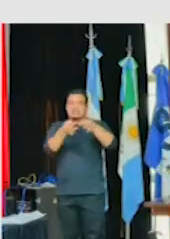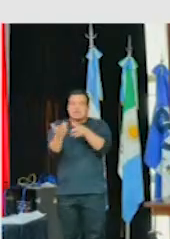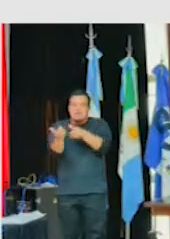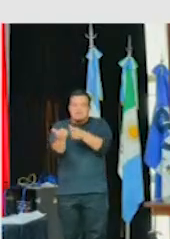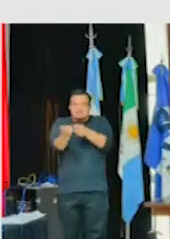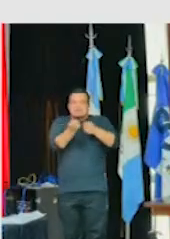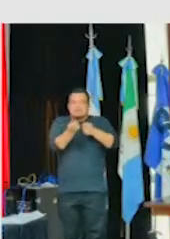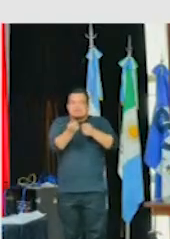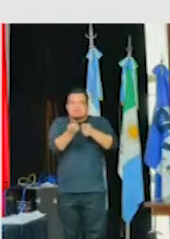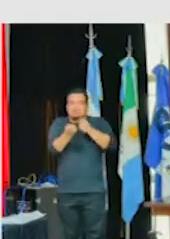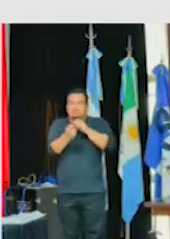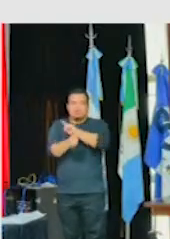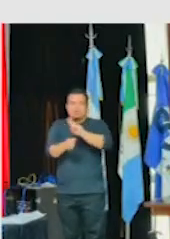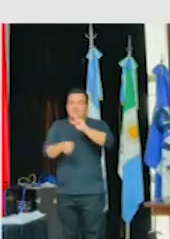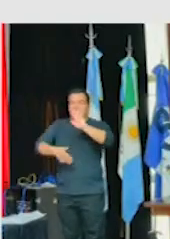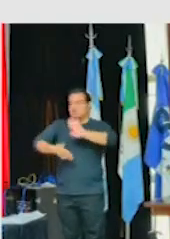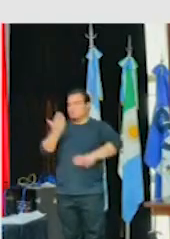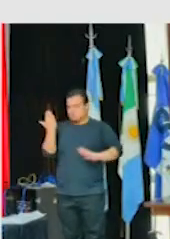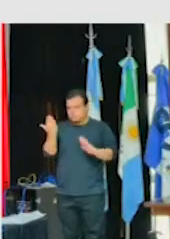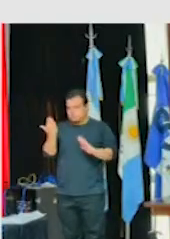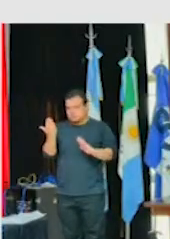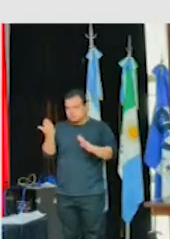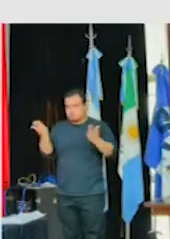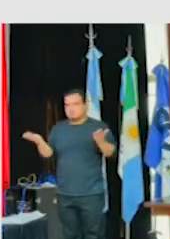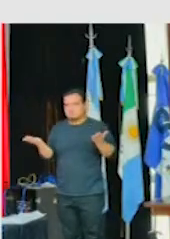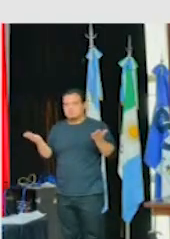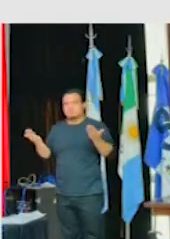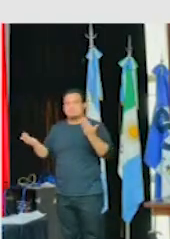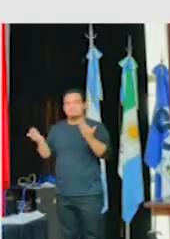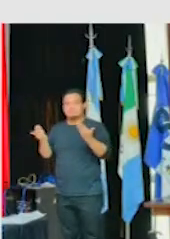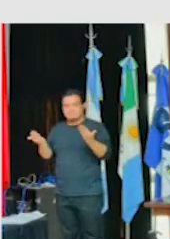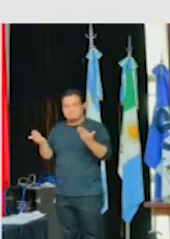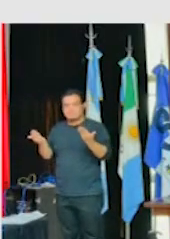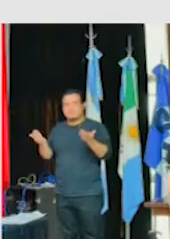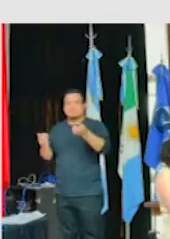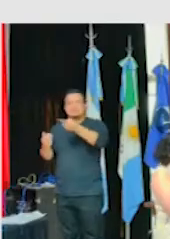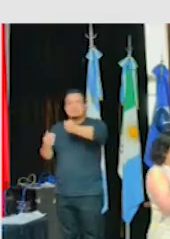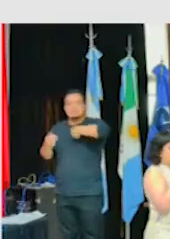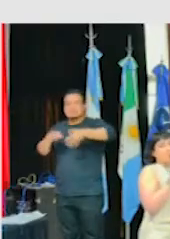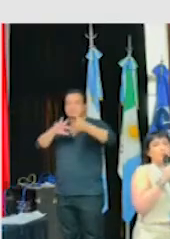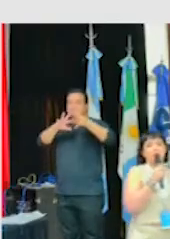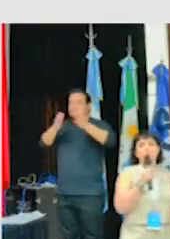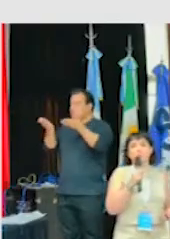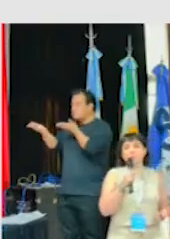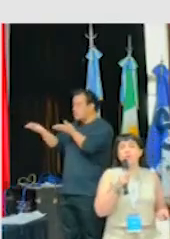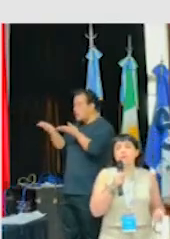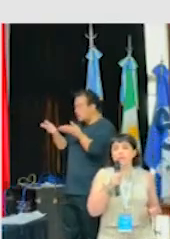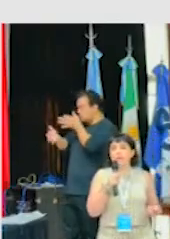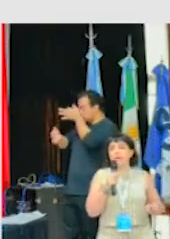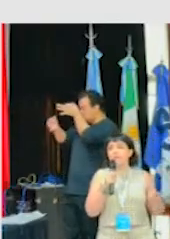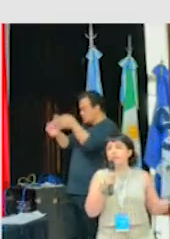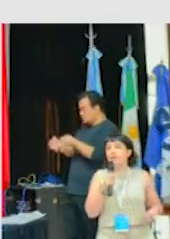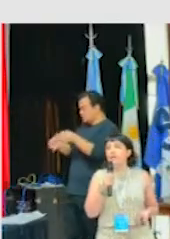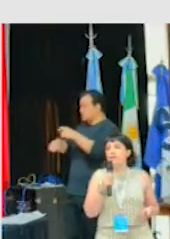no, vámonos. ¿Sí? Entonces, ¿cómo pretenden que hagamos una atención integral en 5 minutos? Tengo